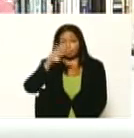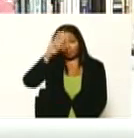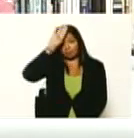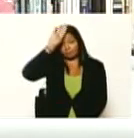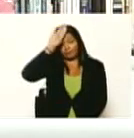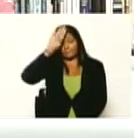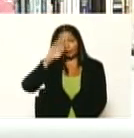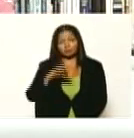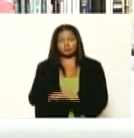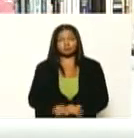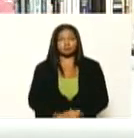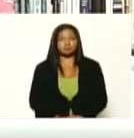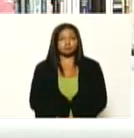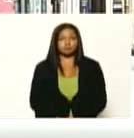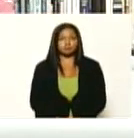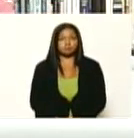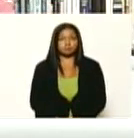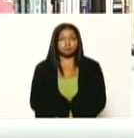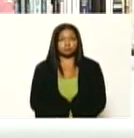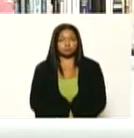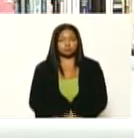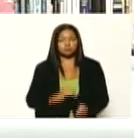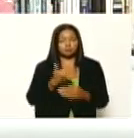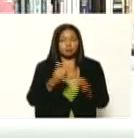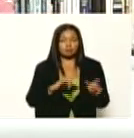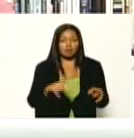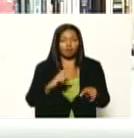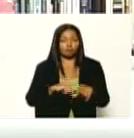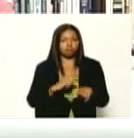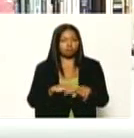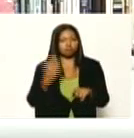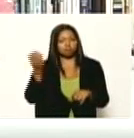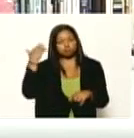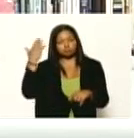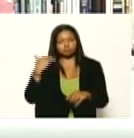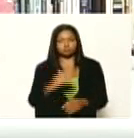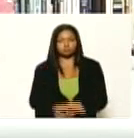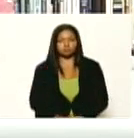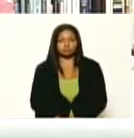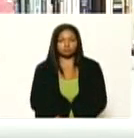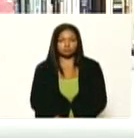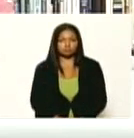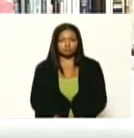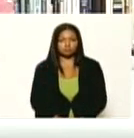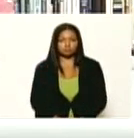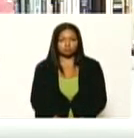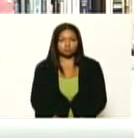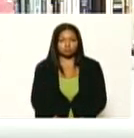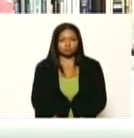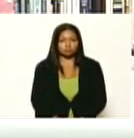En una operación programada con tiempo, y